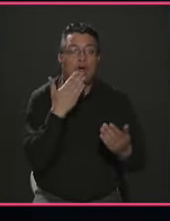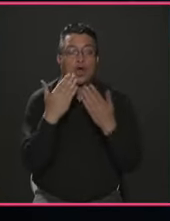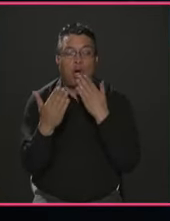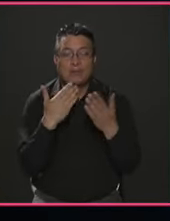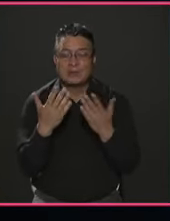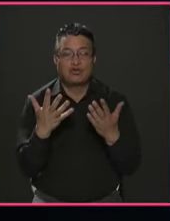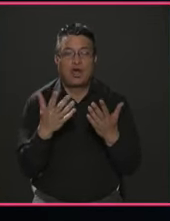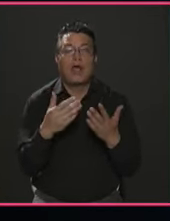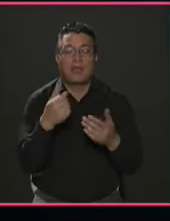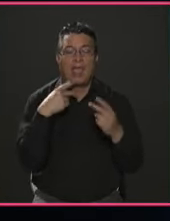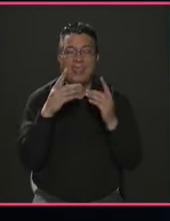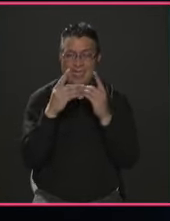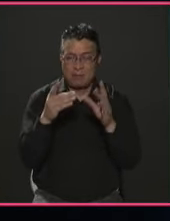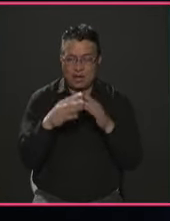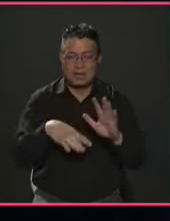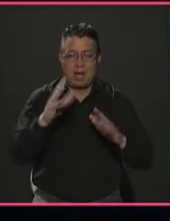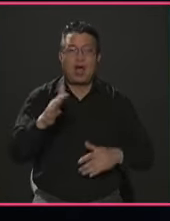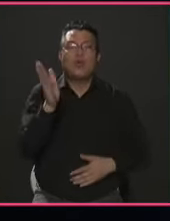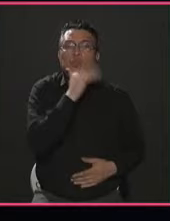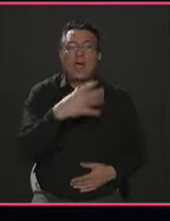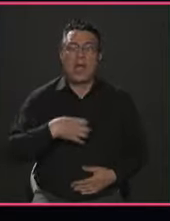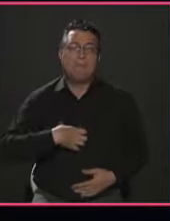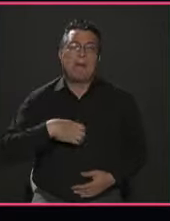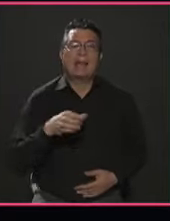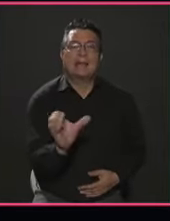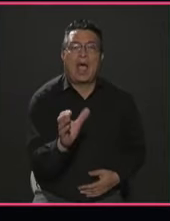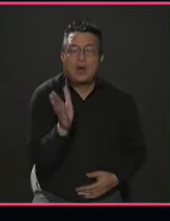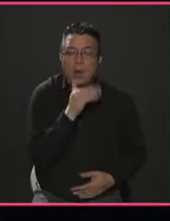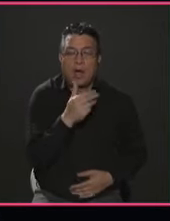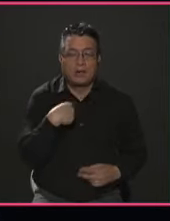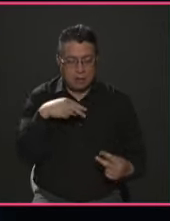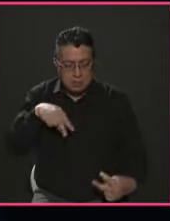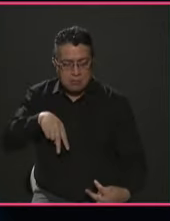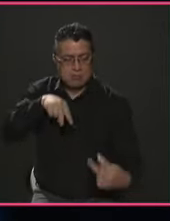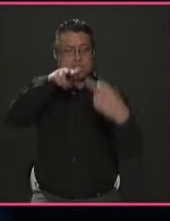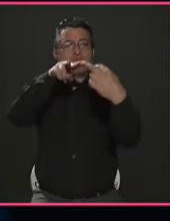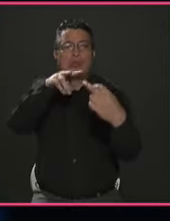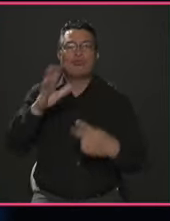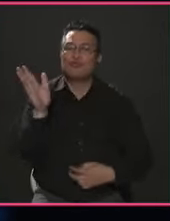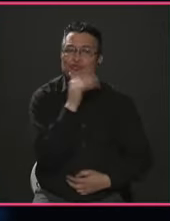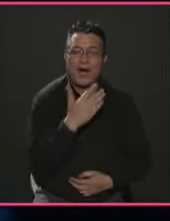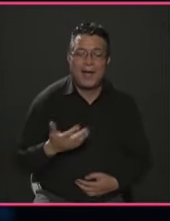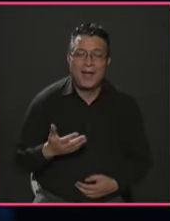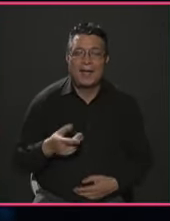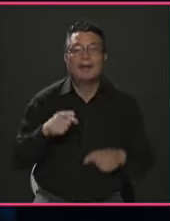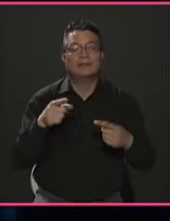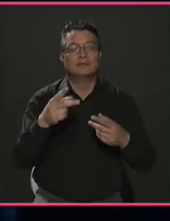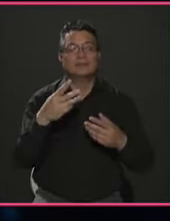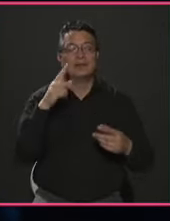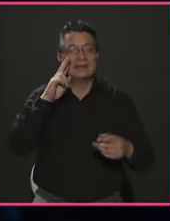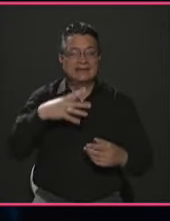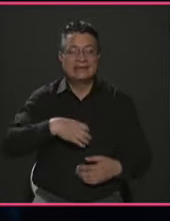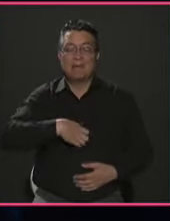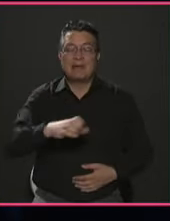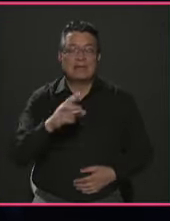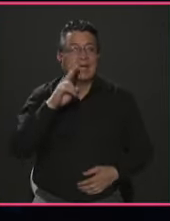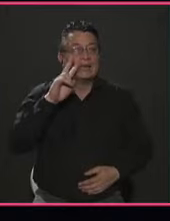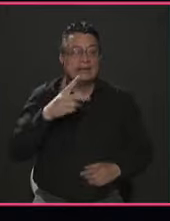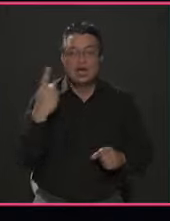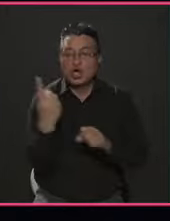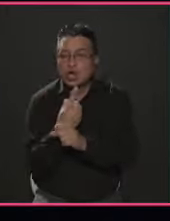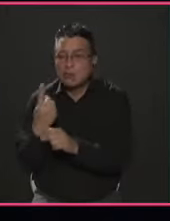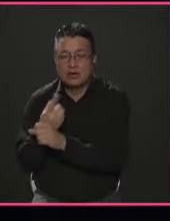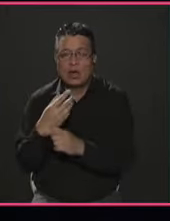es la democracia no hay empatía no se miran a los ojos sin empatía y sin conversación entramos en un mundo